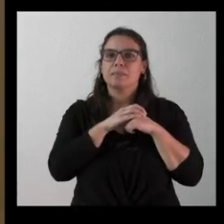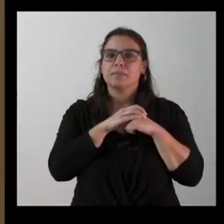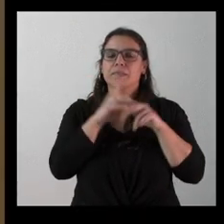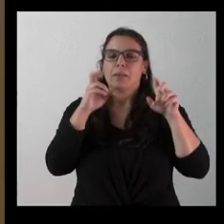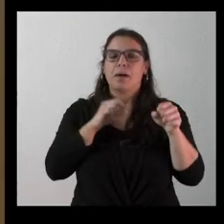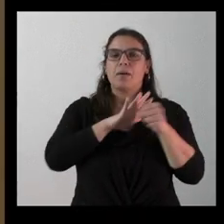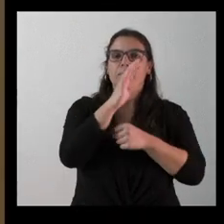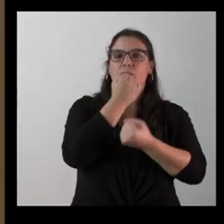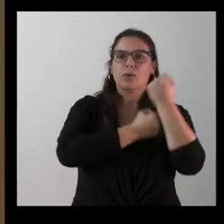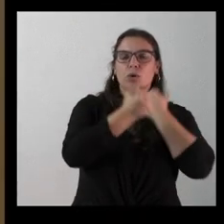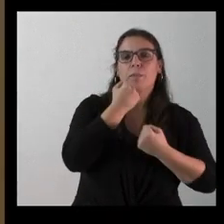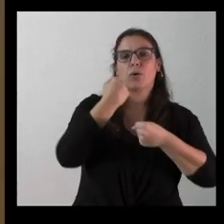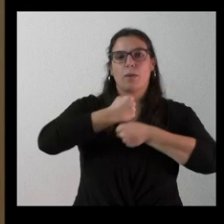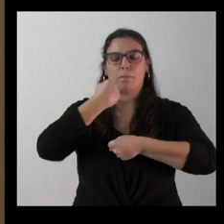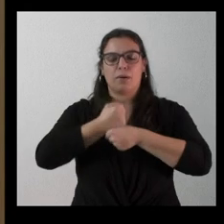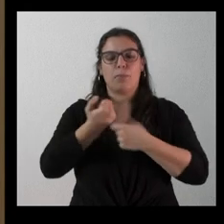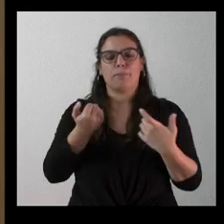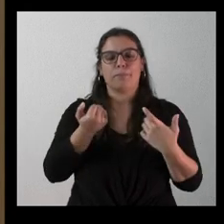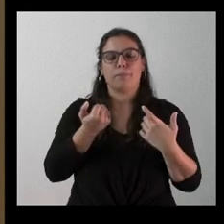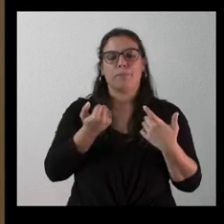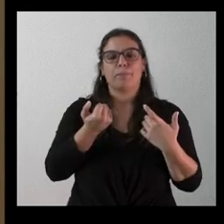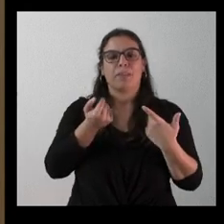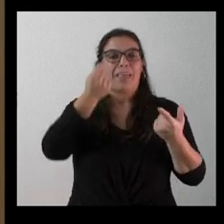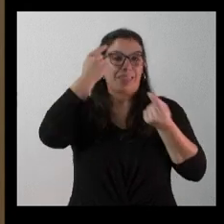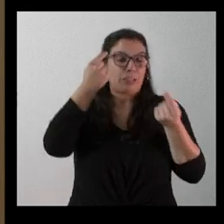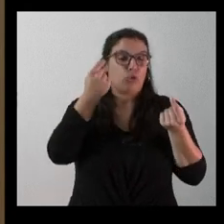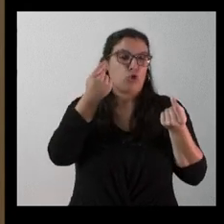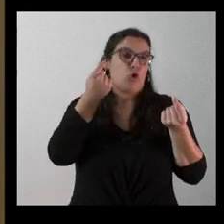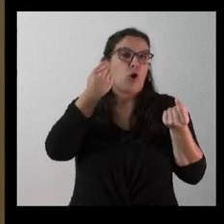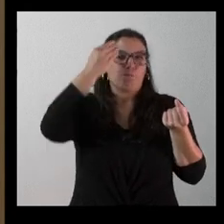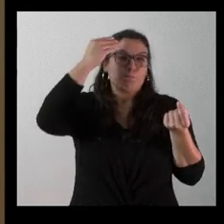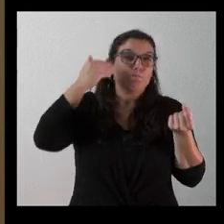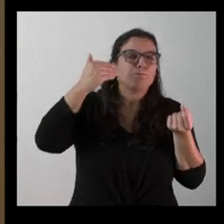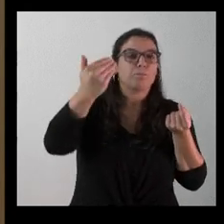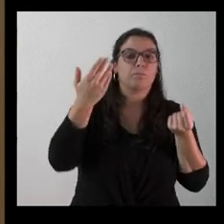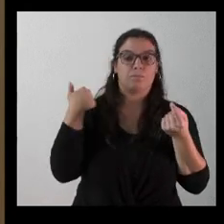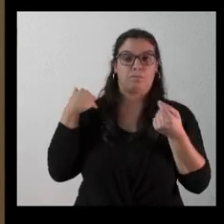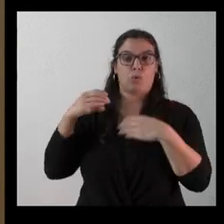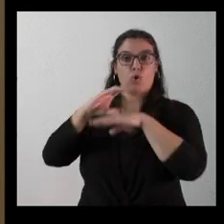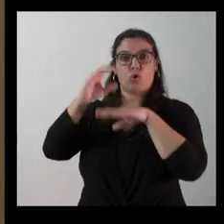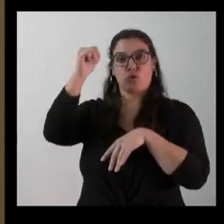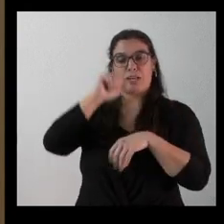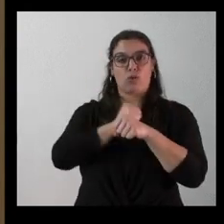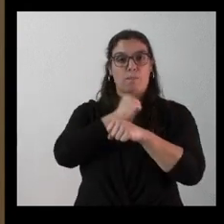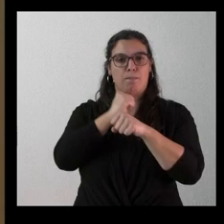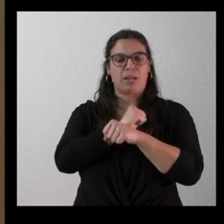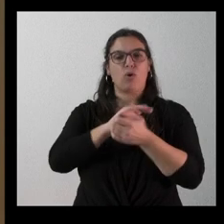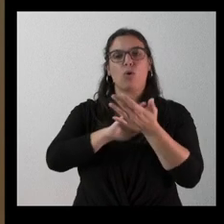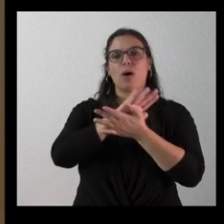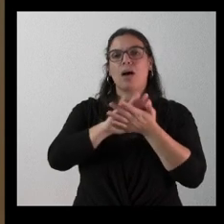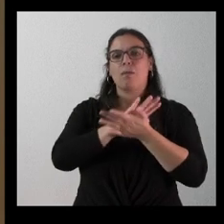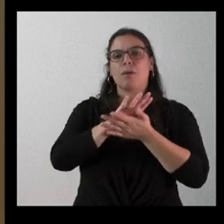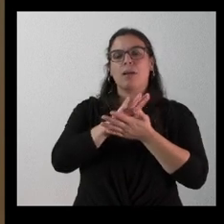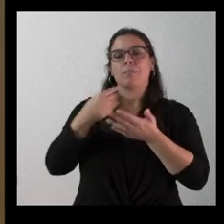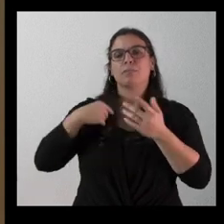empleo los datos y la perspectiva que de la que habló el consejero de empleo de llegar a tasas de